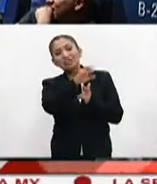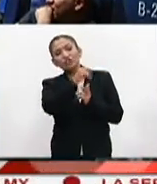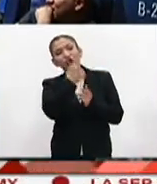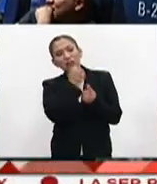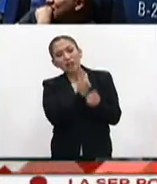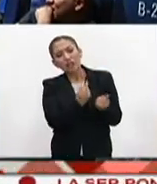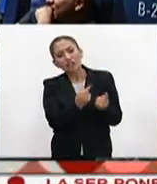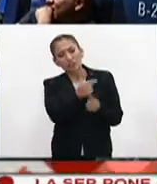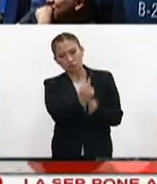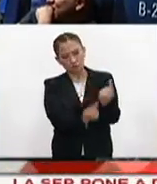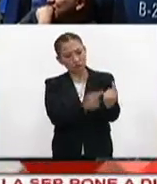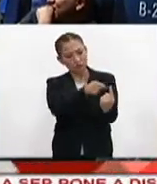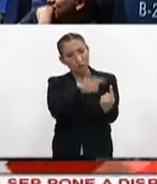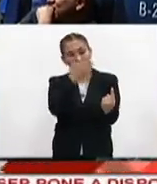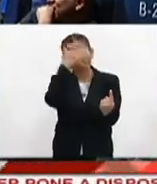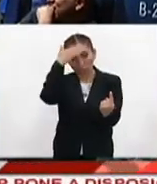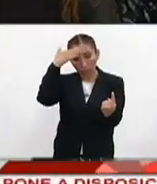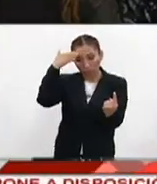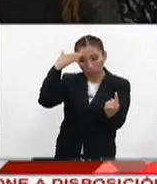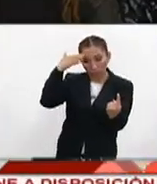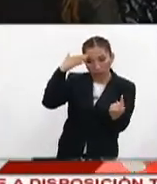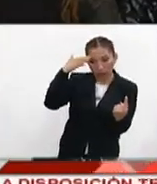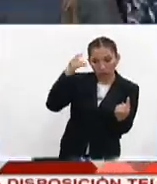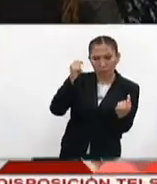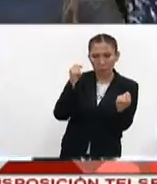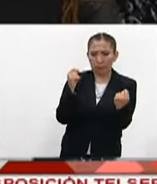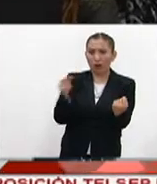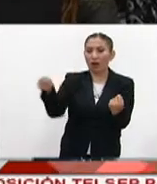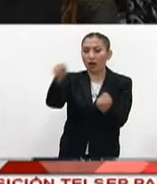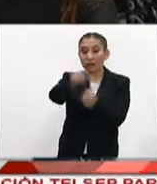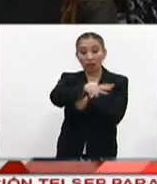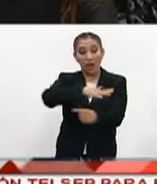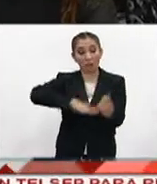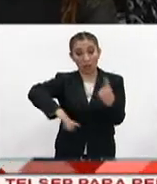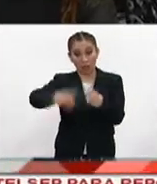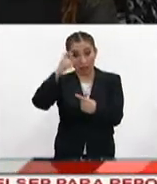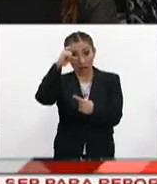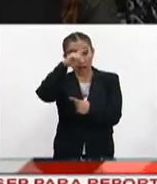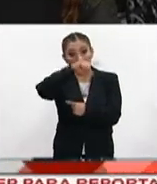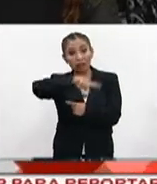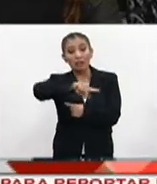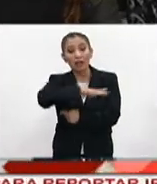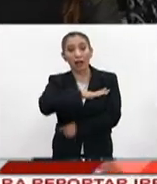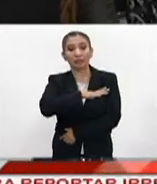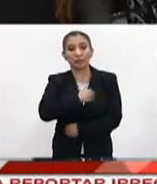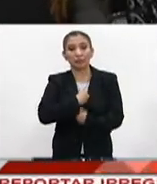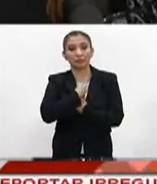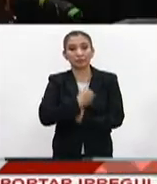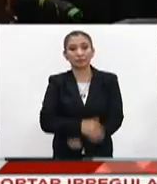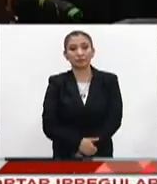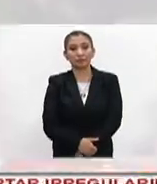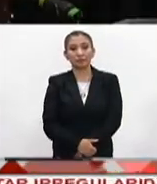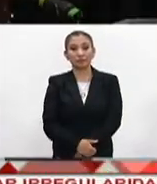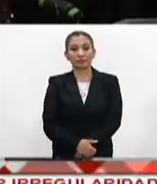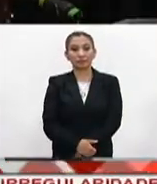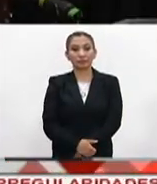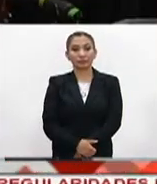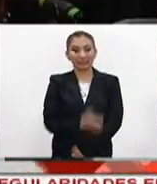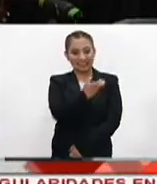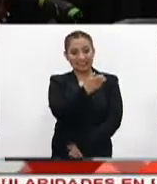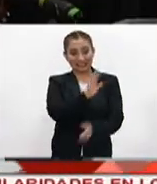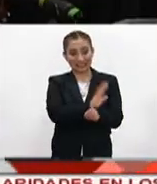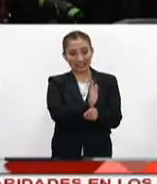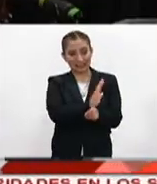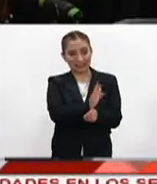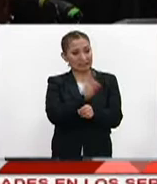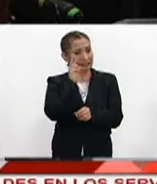niño que mantiene la inocencia pese al duro ambiente que le rodea. Pero esta película